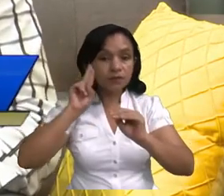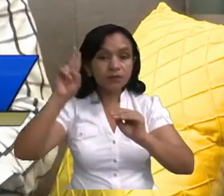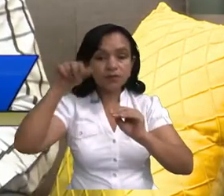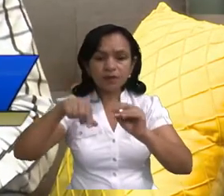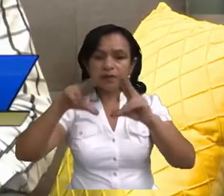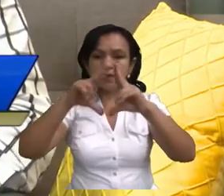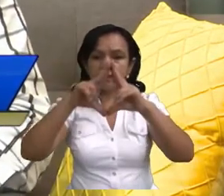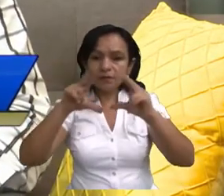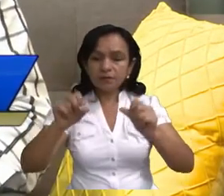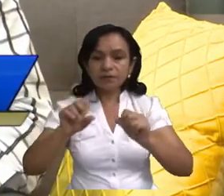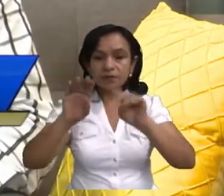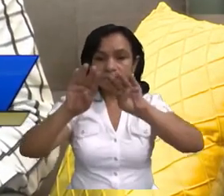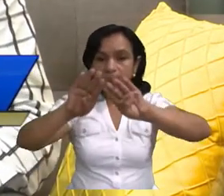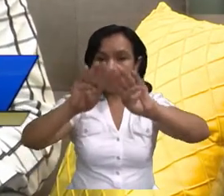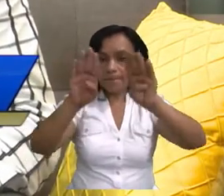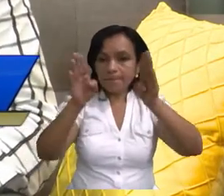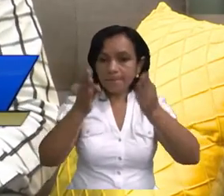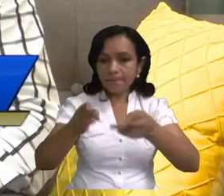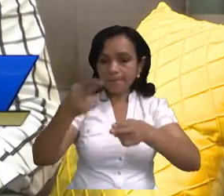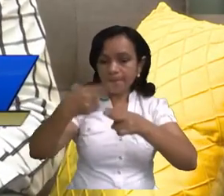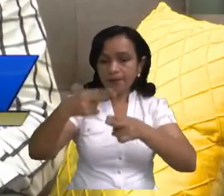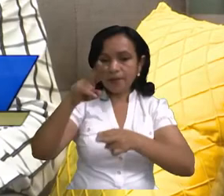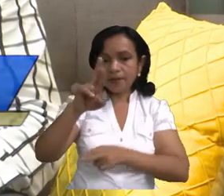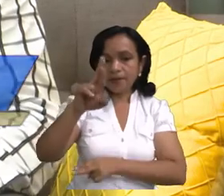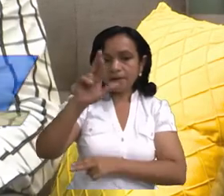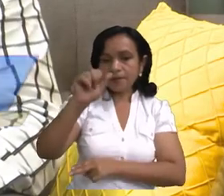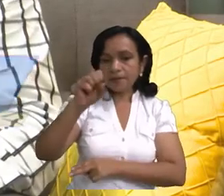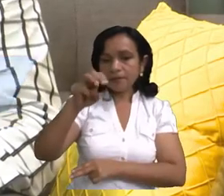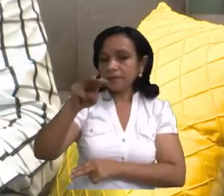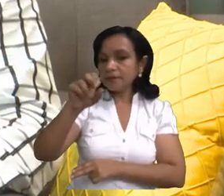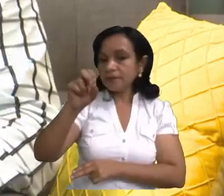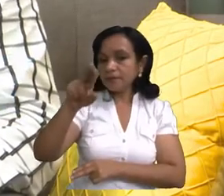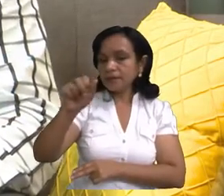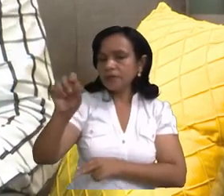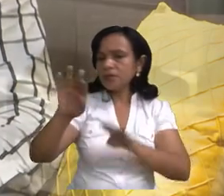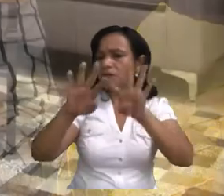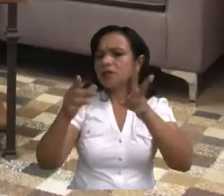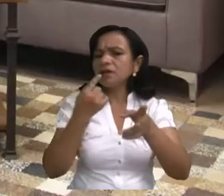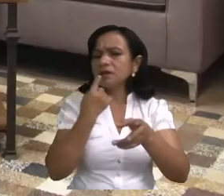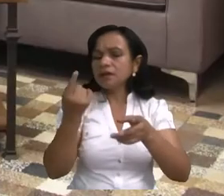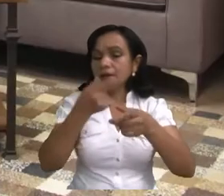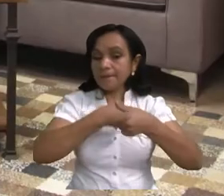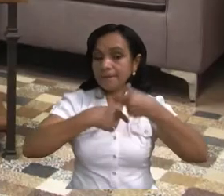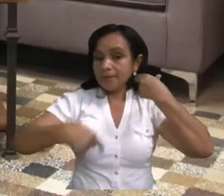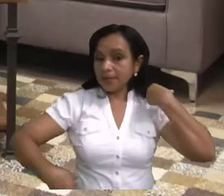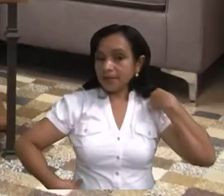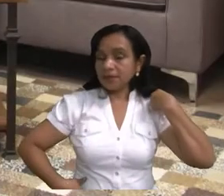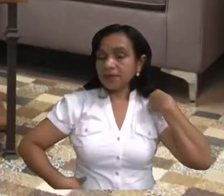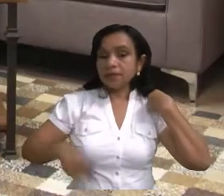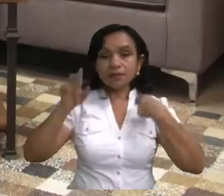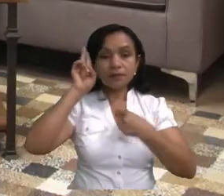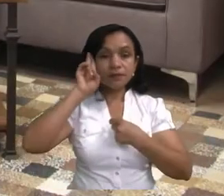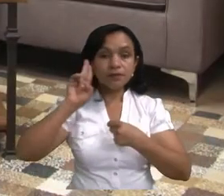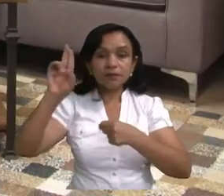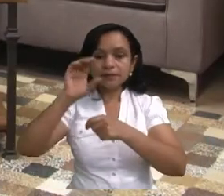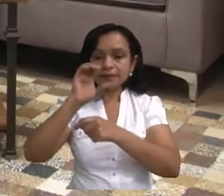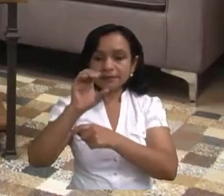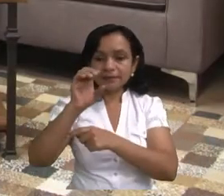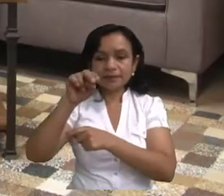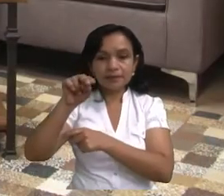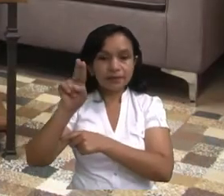la compañera Ramona Rodríguez, presidenta del Consejo Nacional de Universidades. Compañera, pues un factor